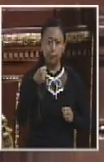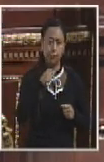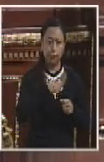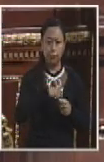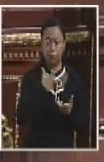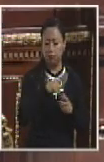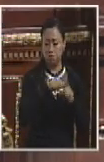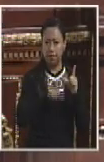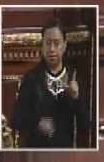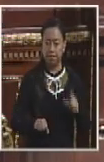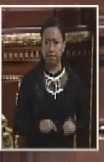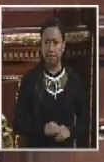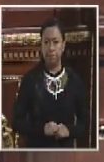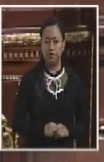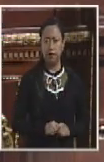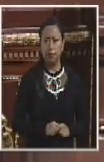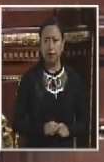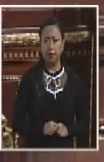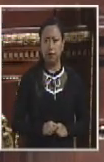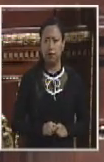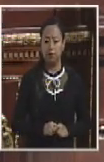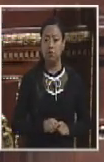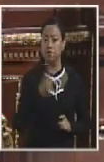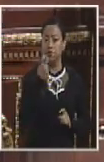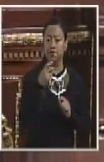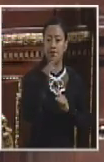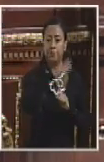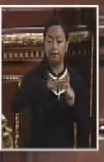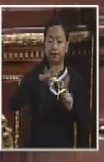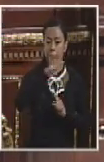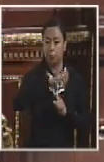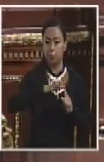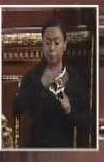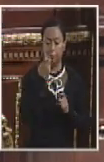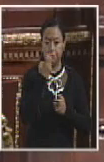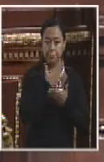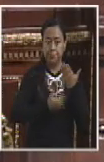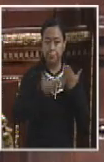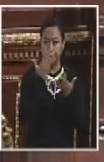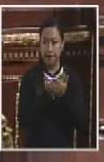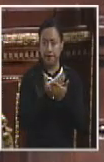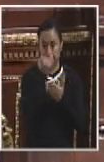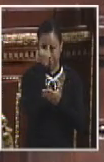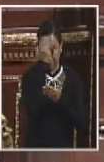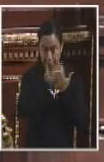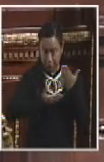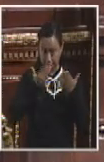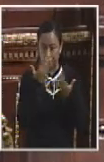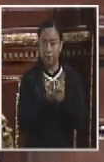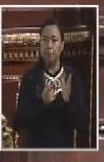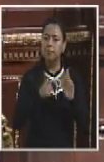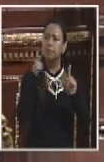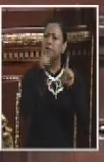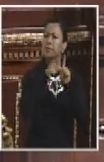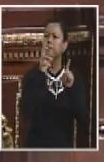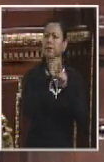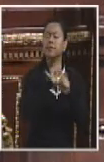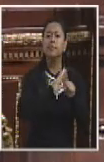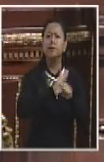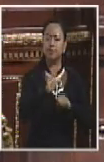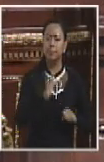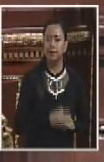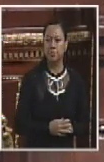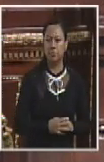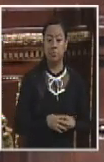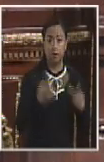Estados Unidos Mexicanos. En este contexto, la presente propuesta de iniciativa tiene como objeto que los